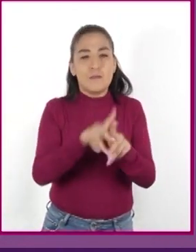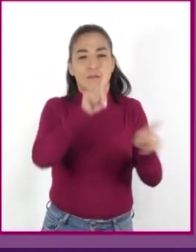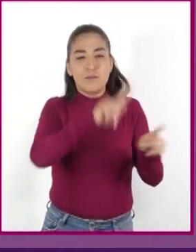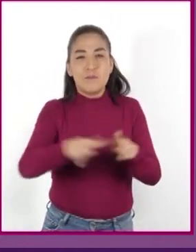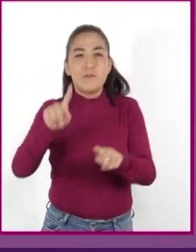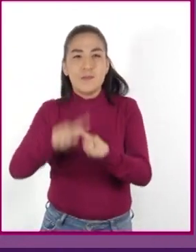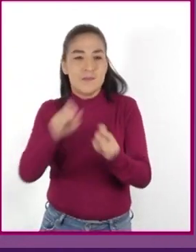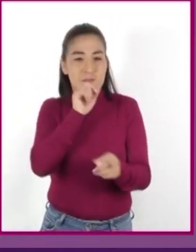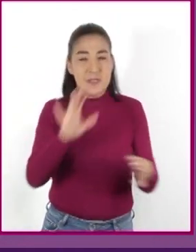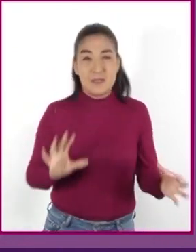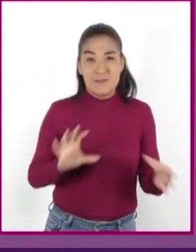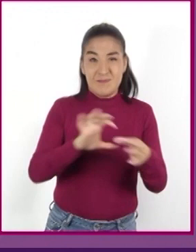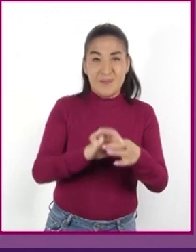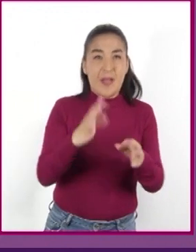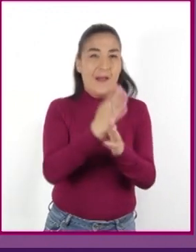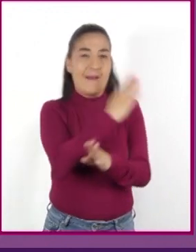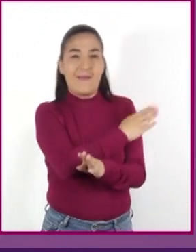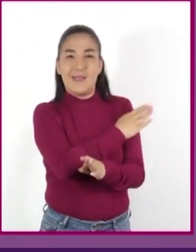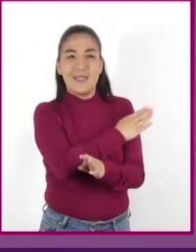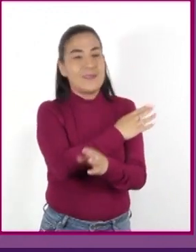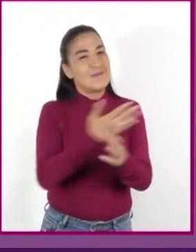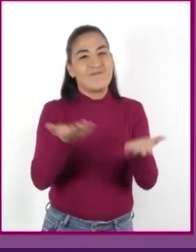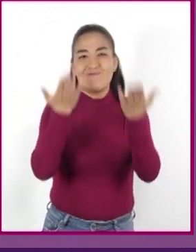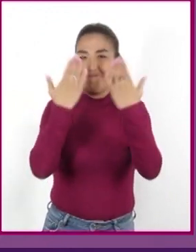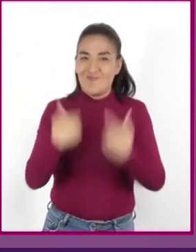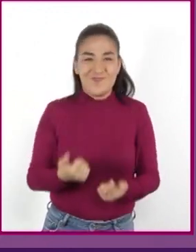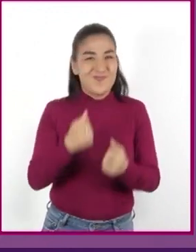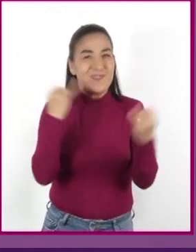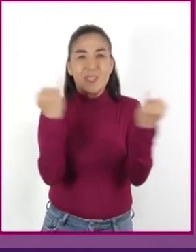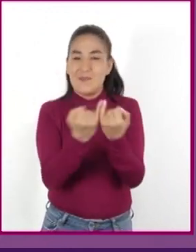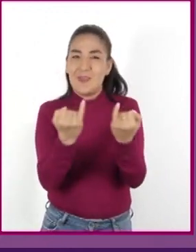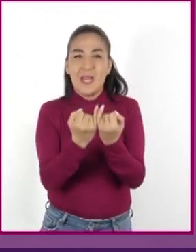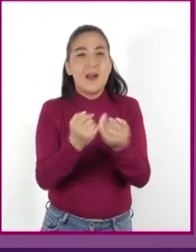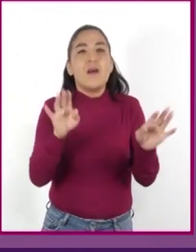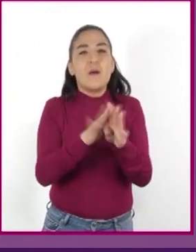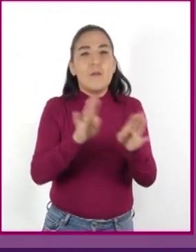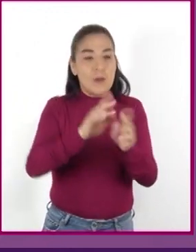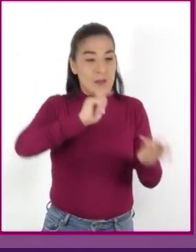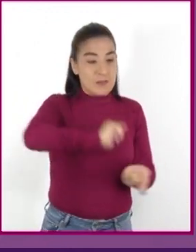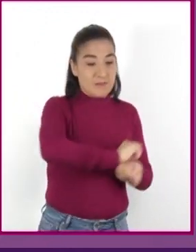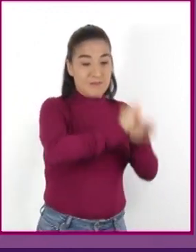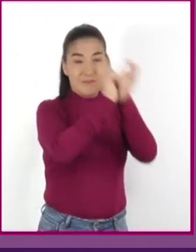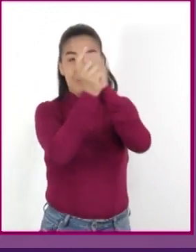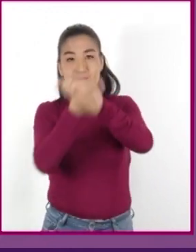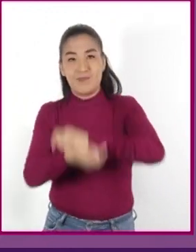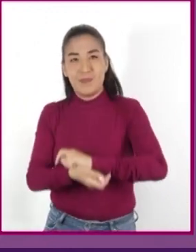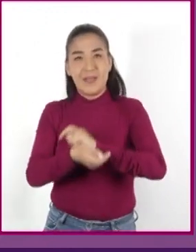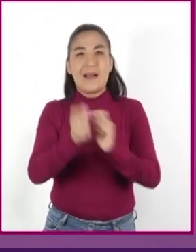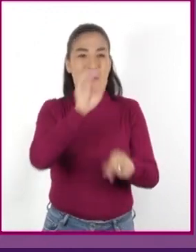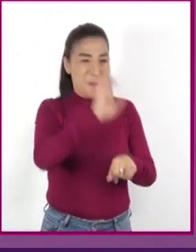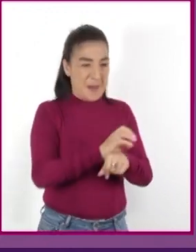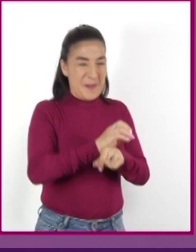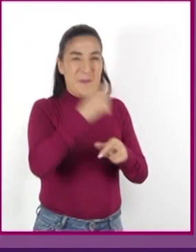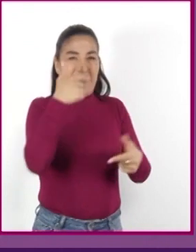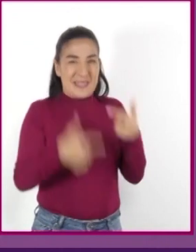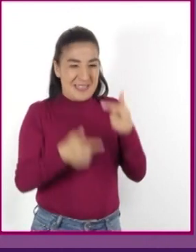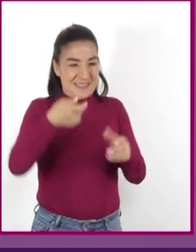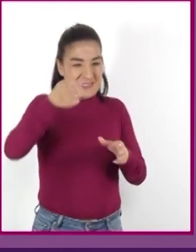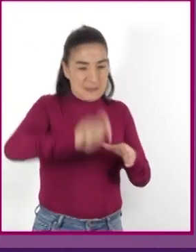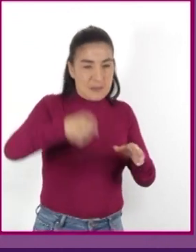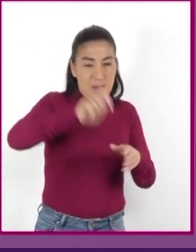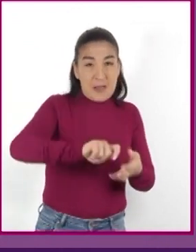que lo conforman? No hay similitud. Se originó una sustancia completamente diferente, con